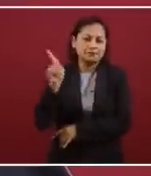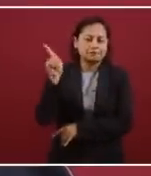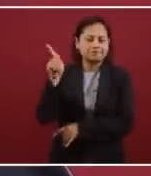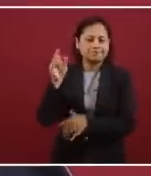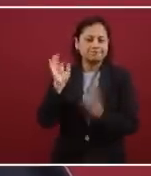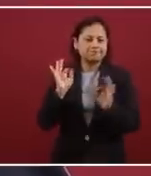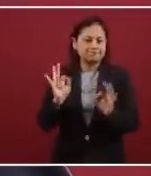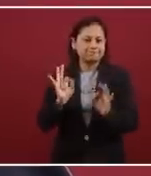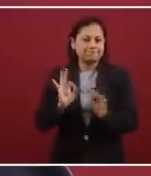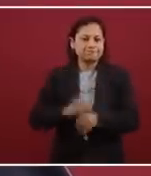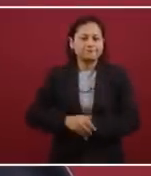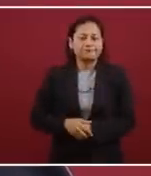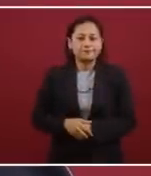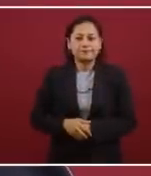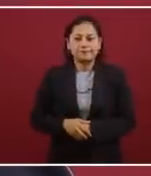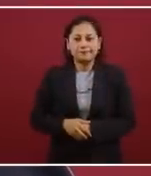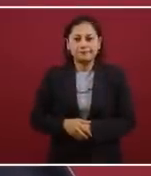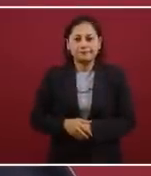un gran historiador.